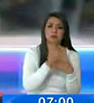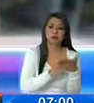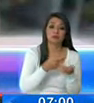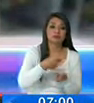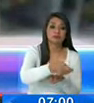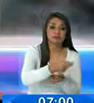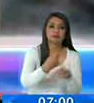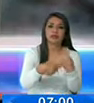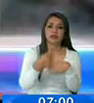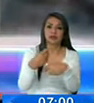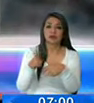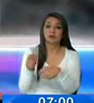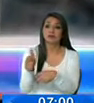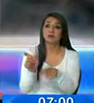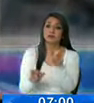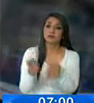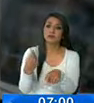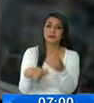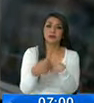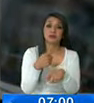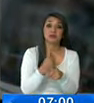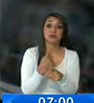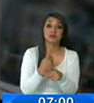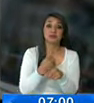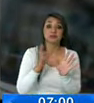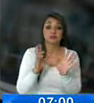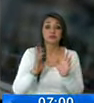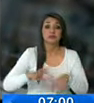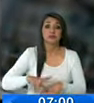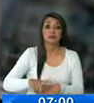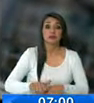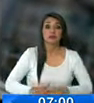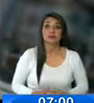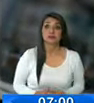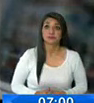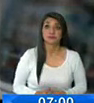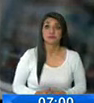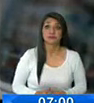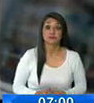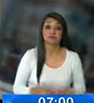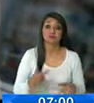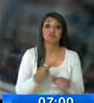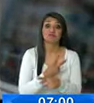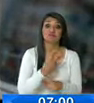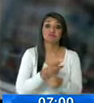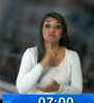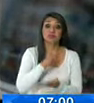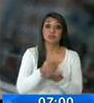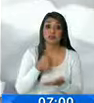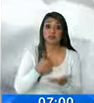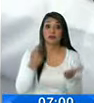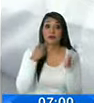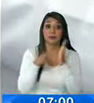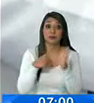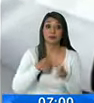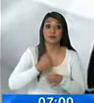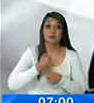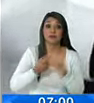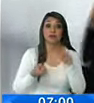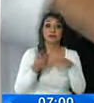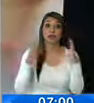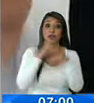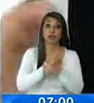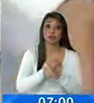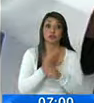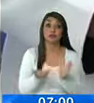las ofrecen y los venden a mitad de precio. Por esa razón están robando. Nosotros esperamos que los captores, porque de todas maneras es peligroso. Nosotros salimos aquí en la noche, imagínense, pueden en cualquier rato